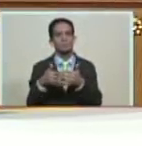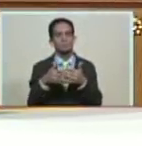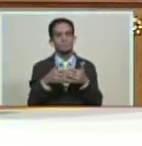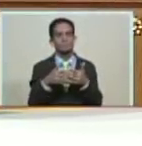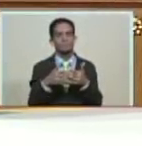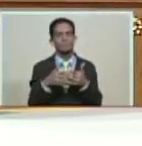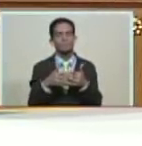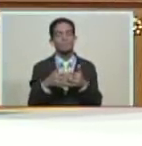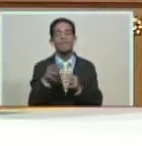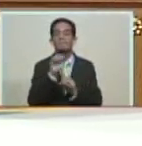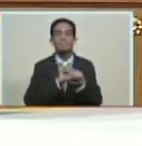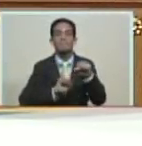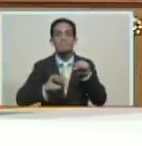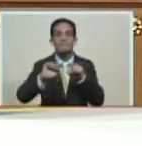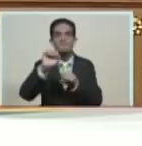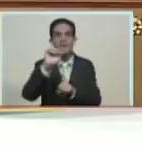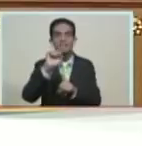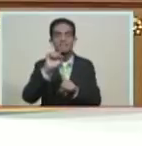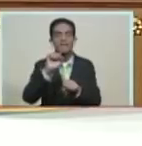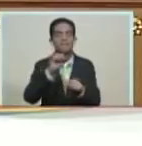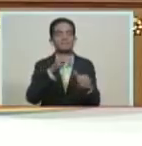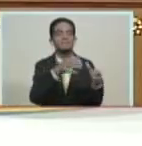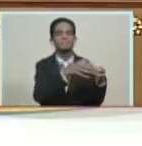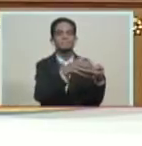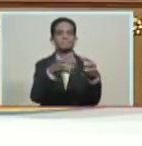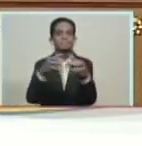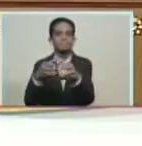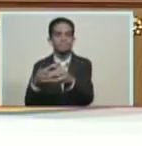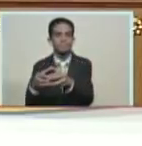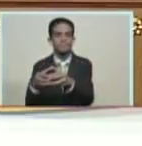La defensa de las instituciones.